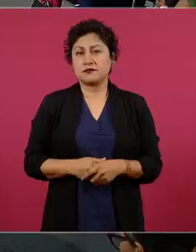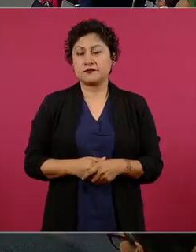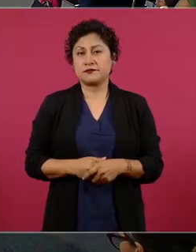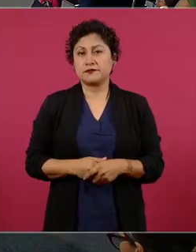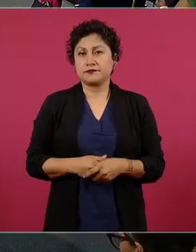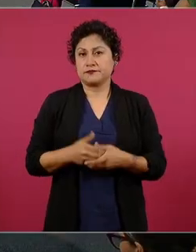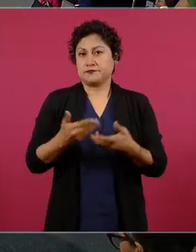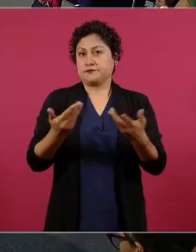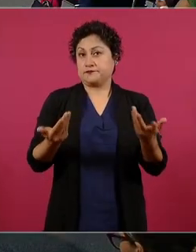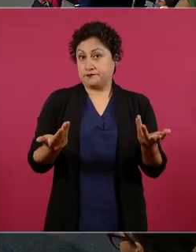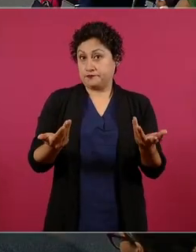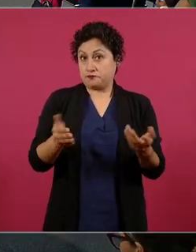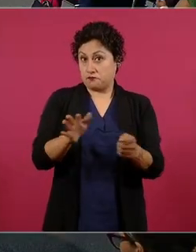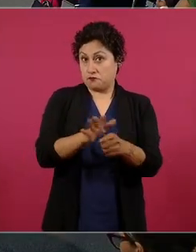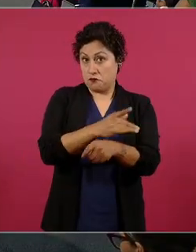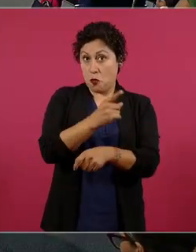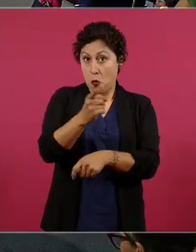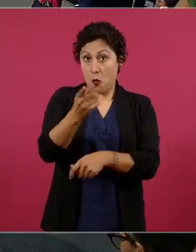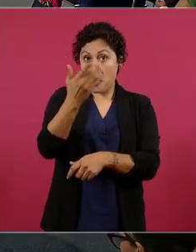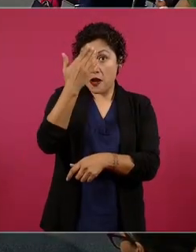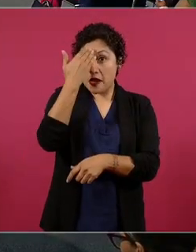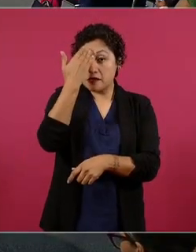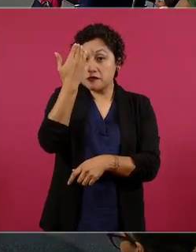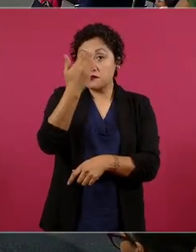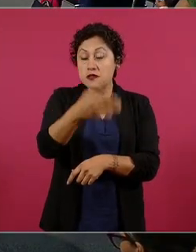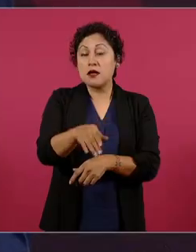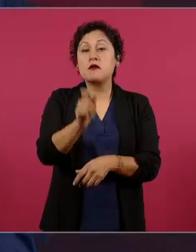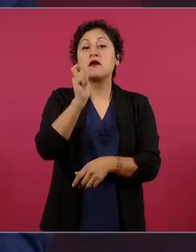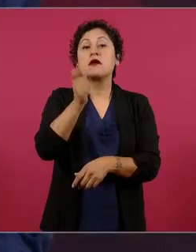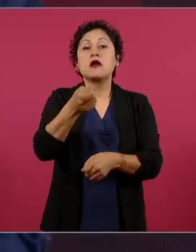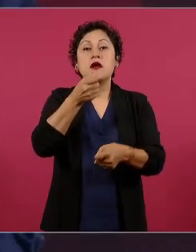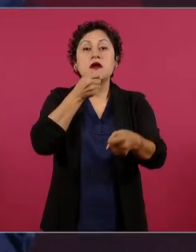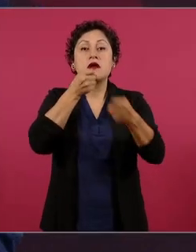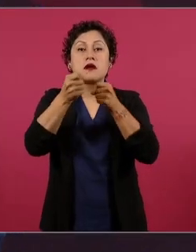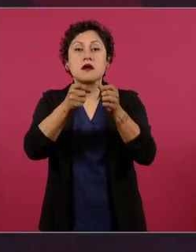el periodismo es para que